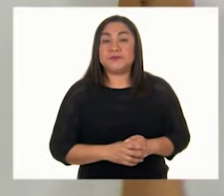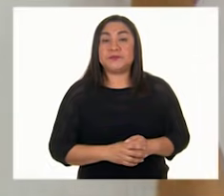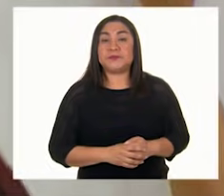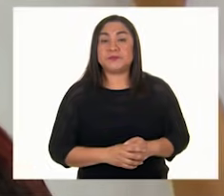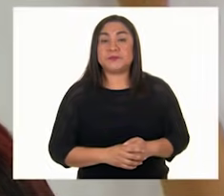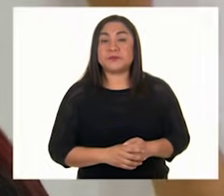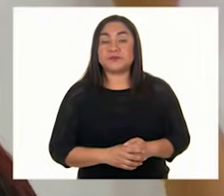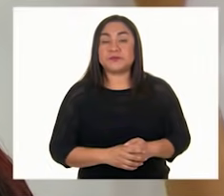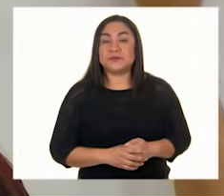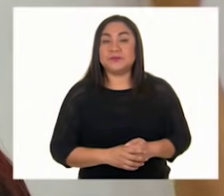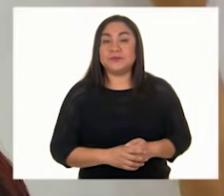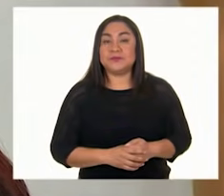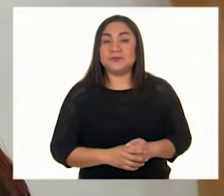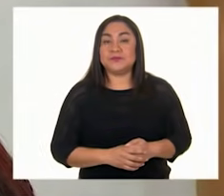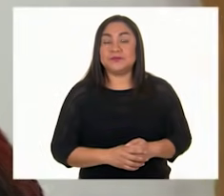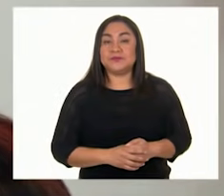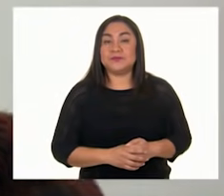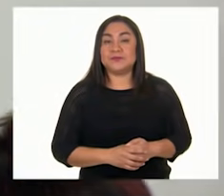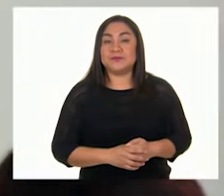Cuentos